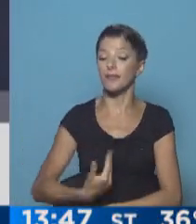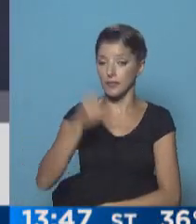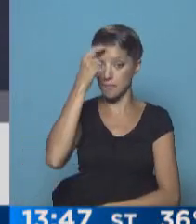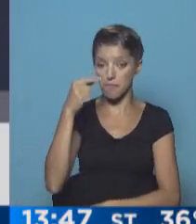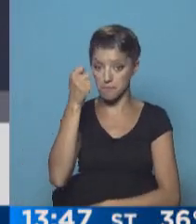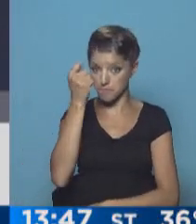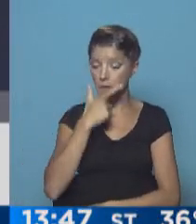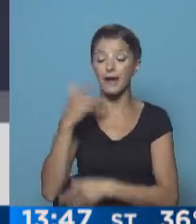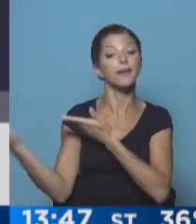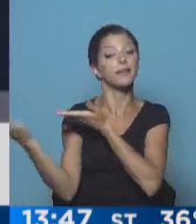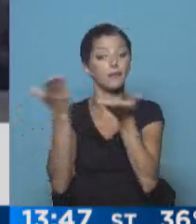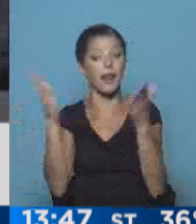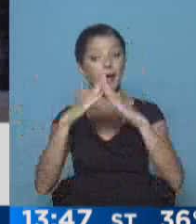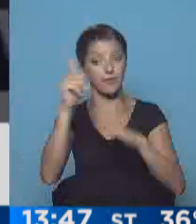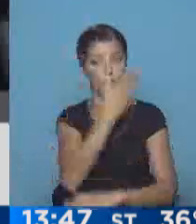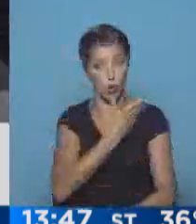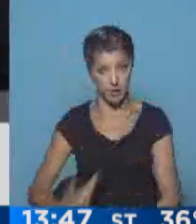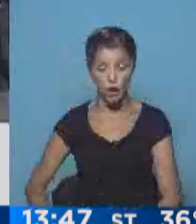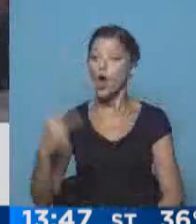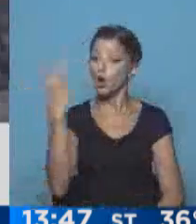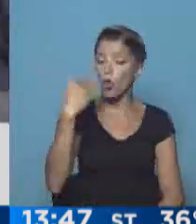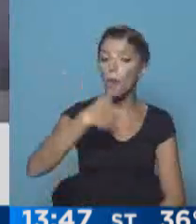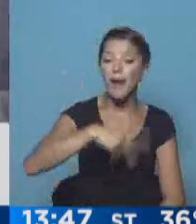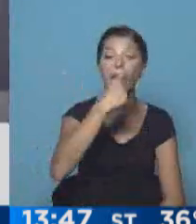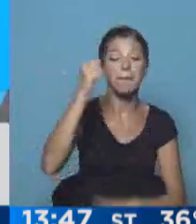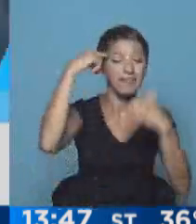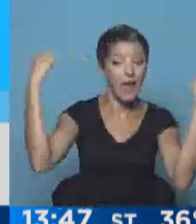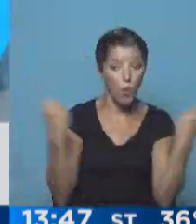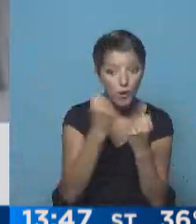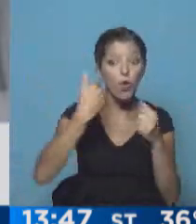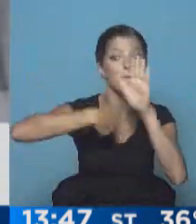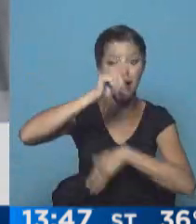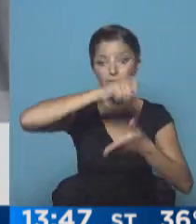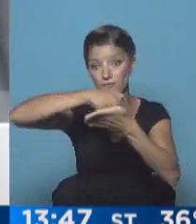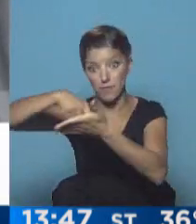Rosada. Ambos firmarán más de 20 acuerdos bilaterales.